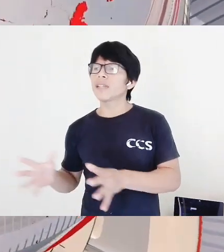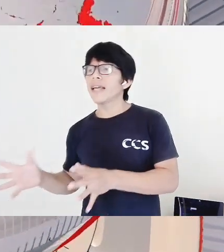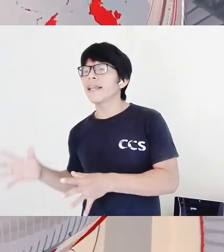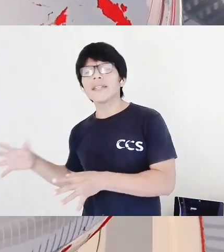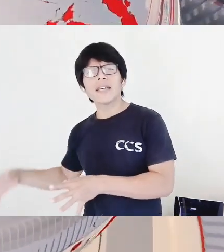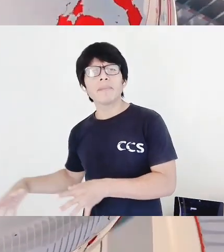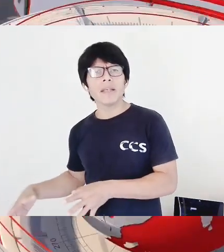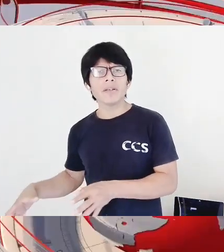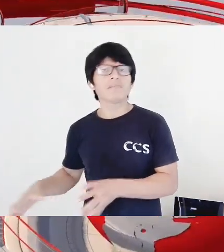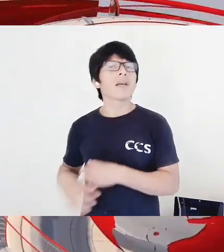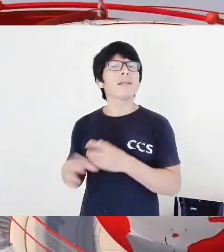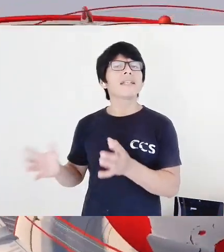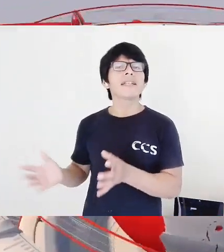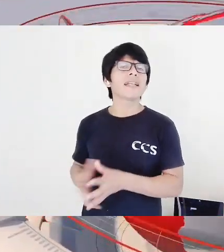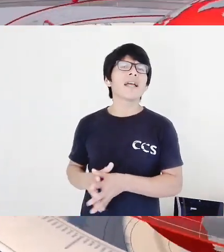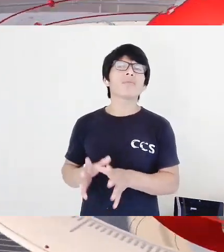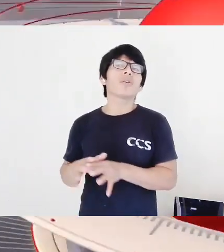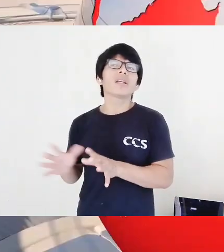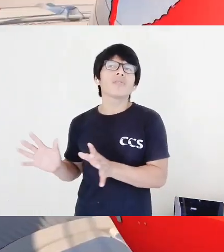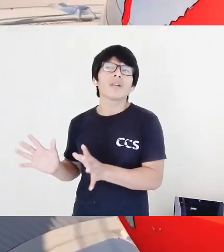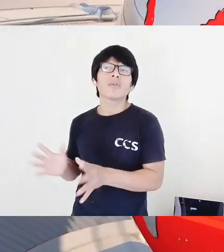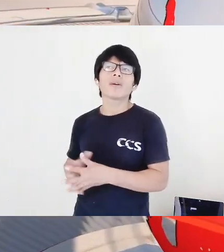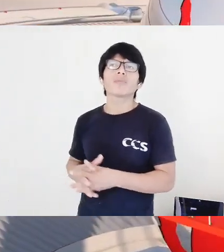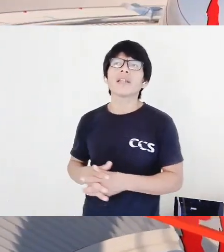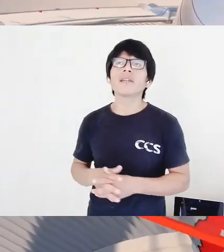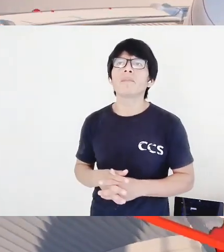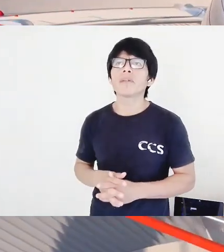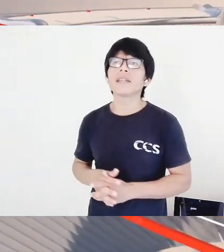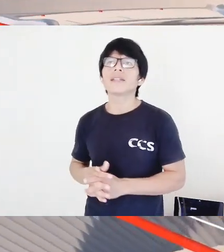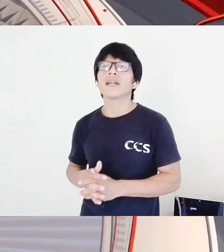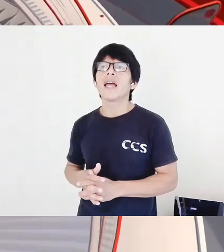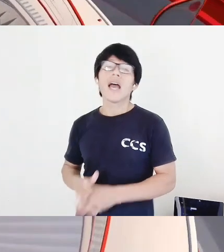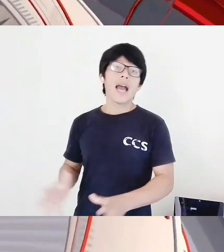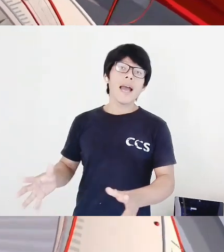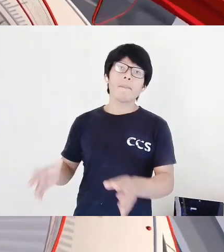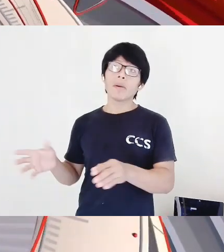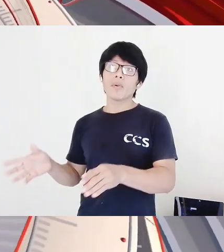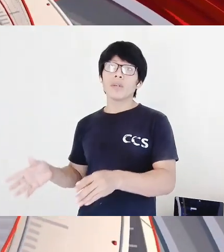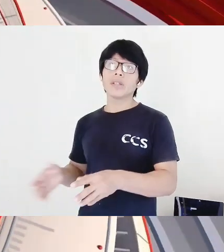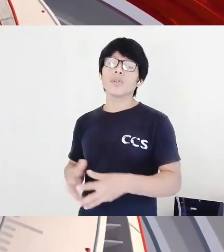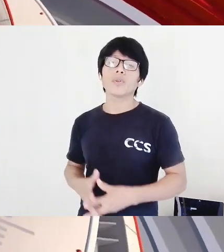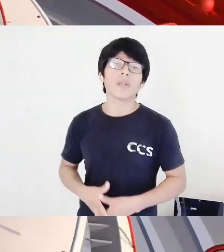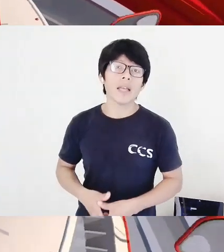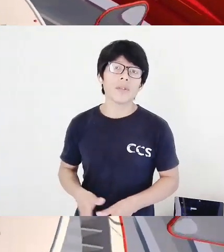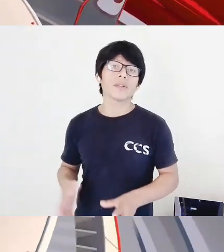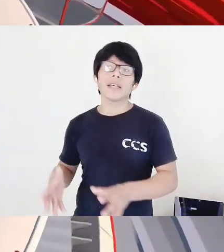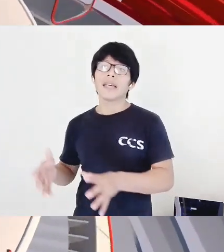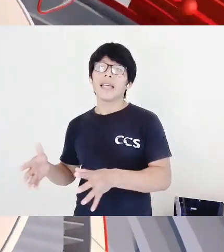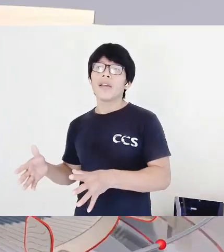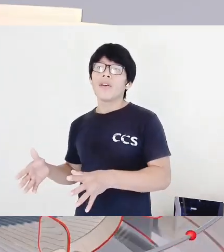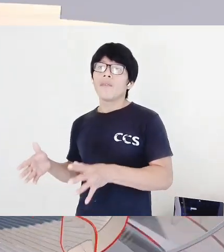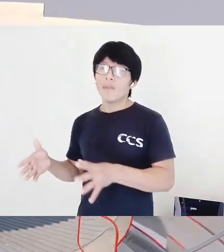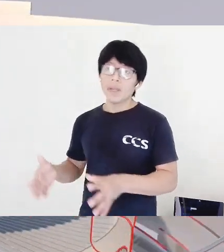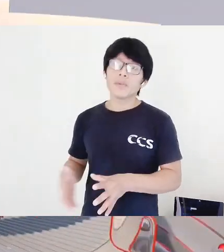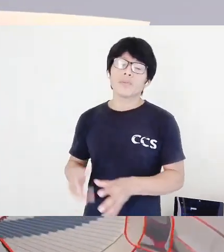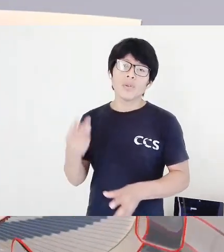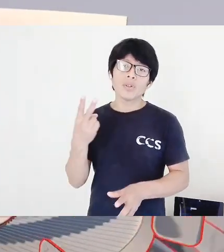Se indignaron un poco, etc. Los de la derecha aquí en México también se indignaron, no le tomaron tanta importancia. Ah, pero con estos ciudadanos que